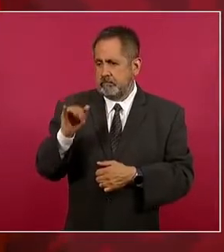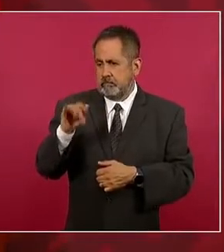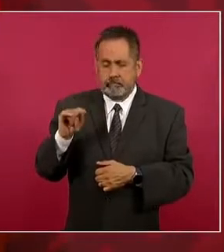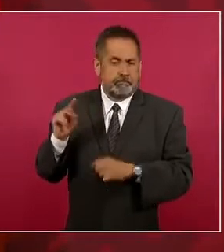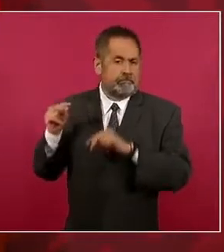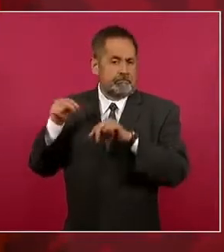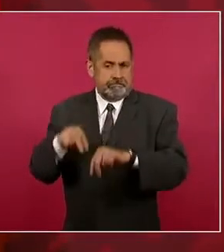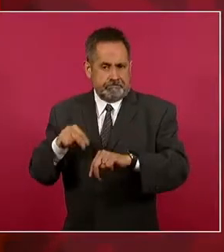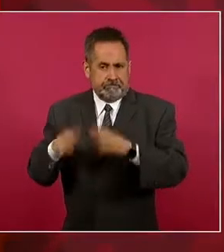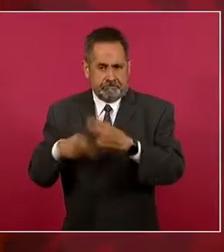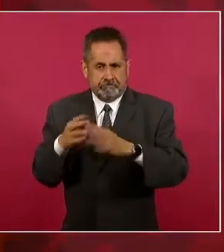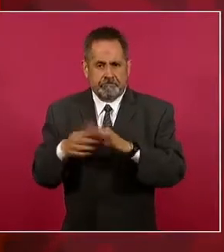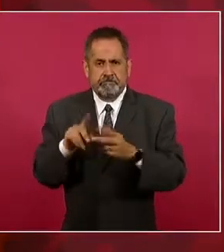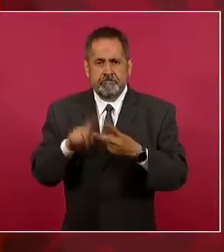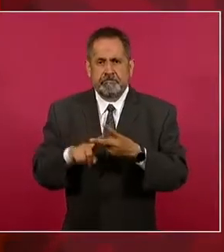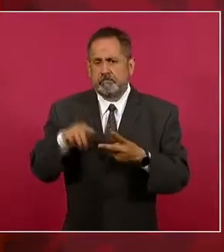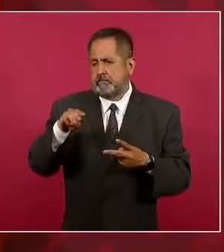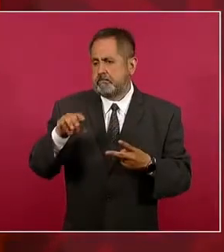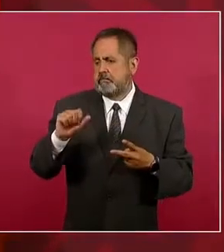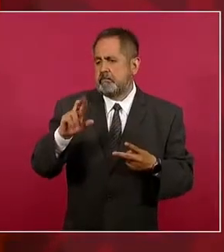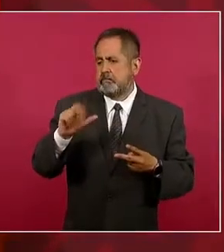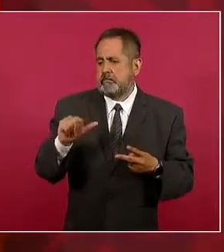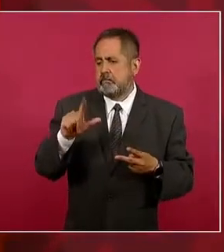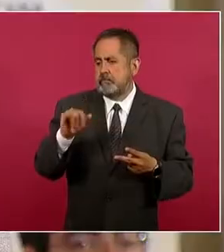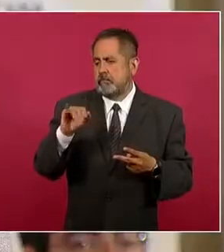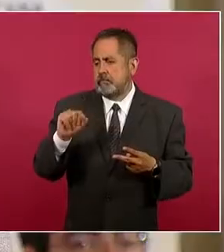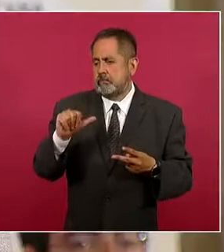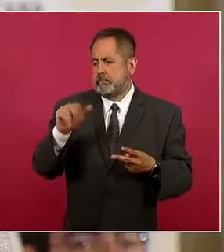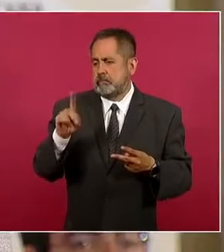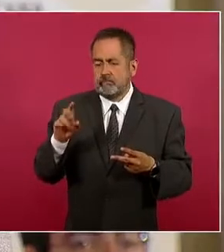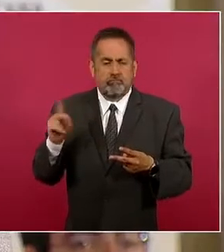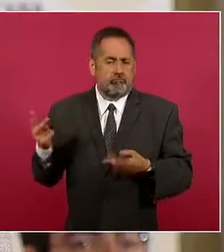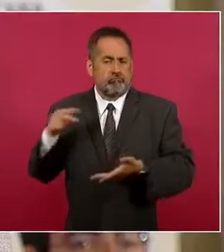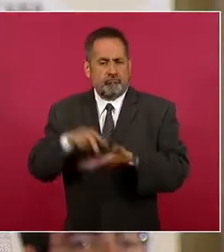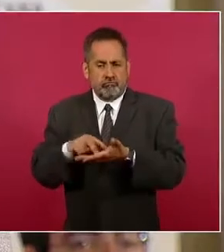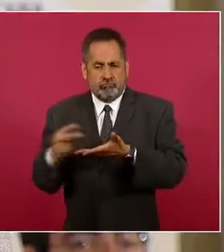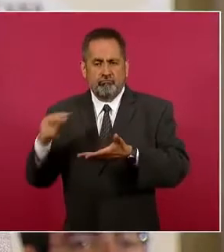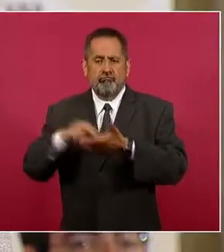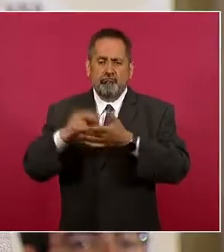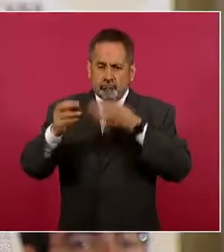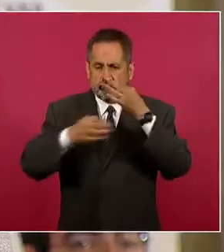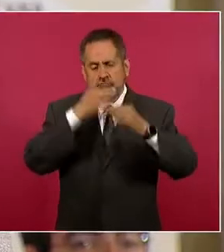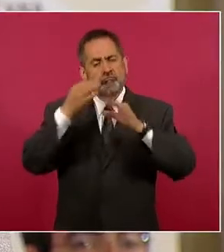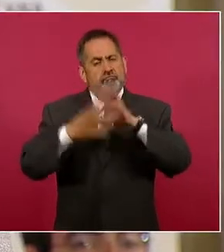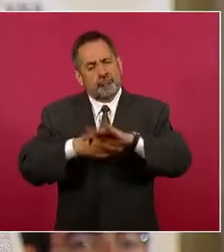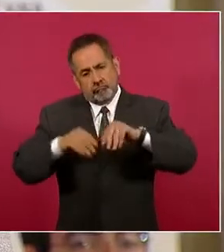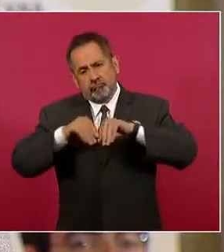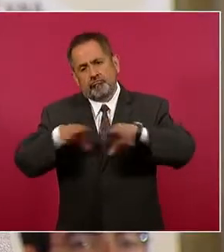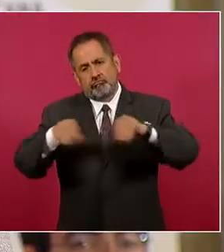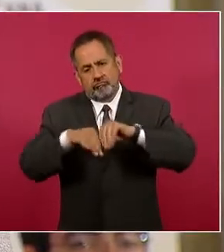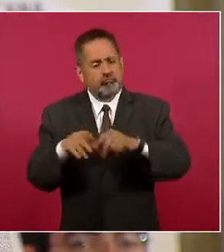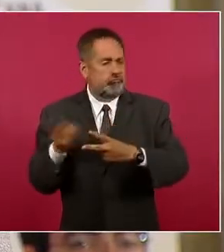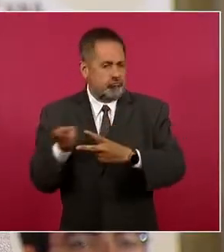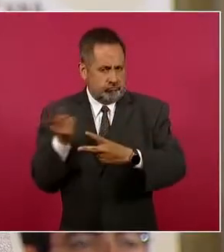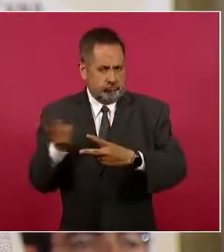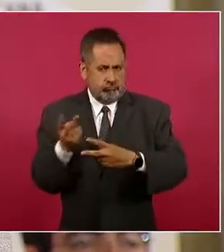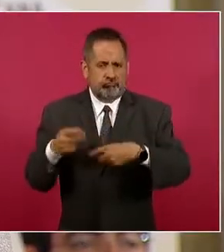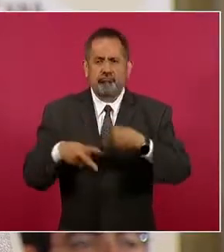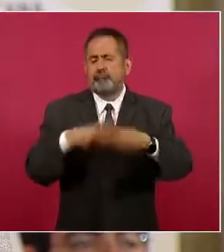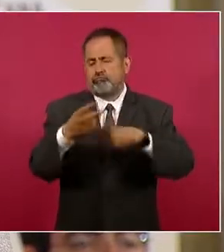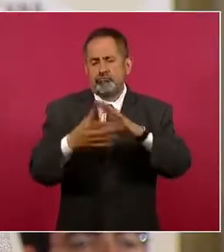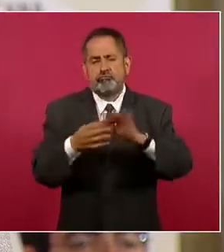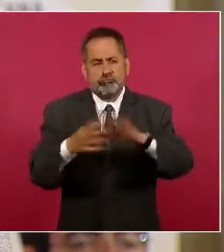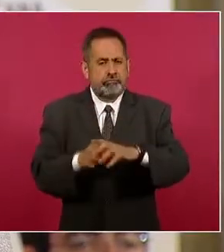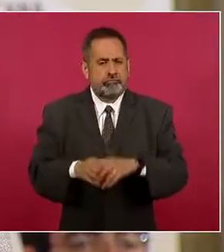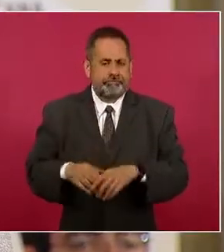también María Luisa Albores, a informar sobre esto. Y